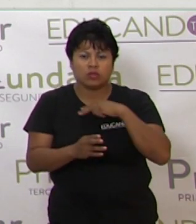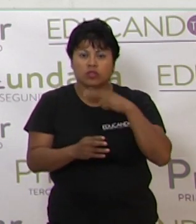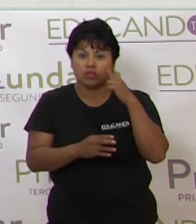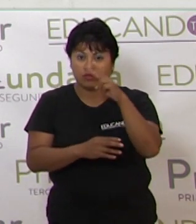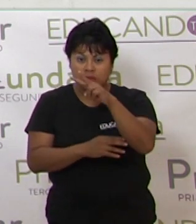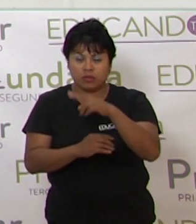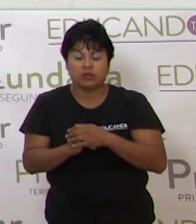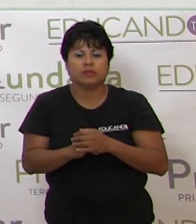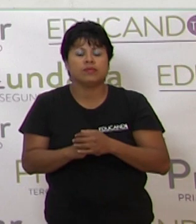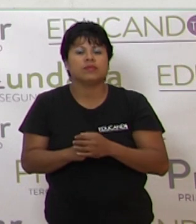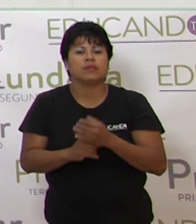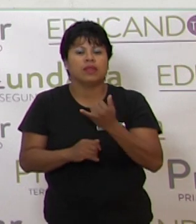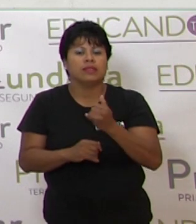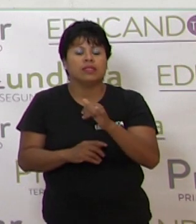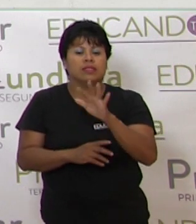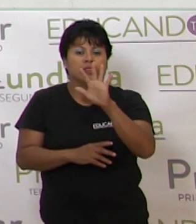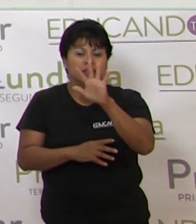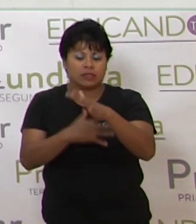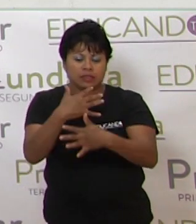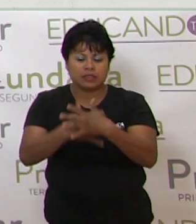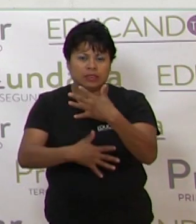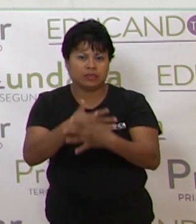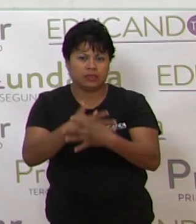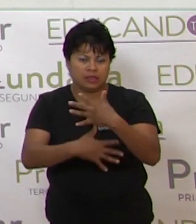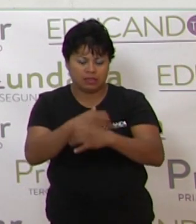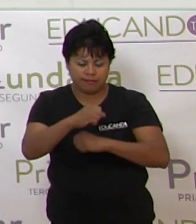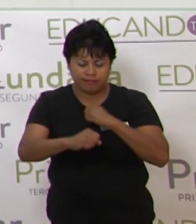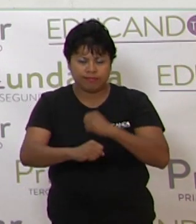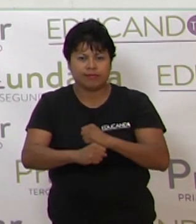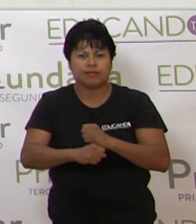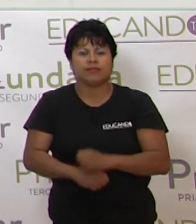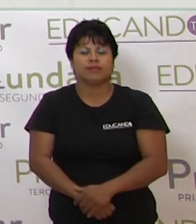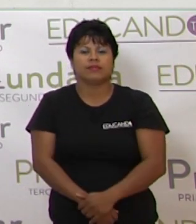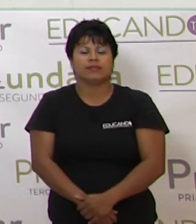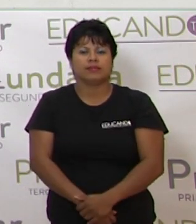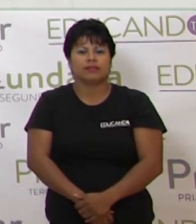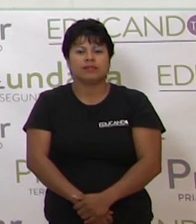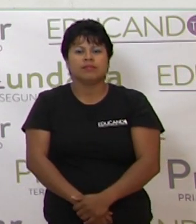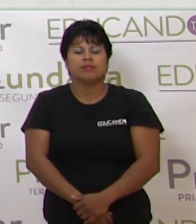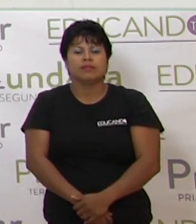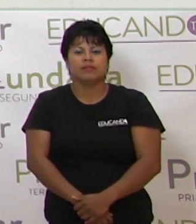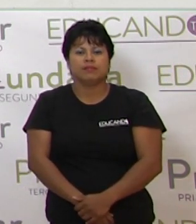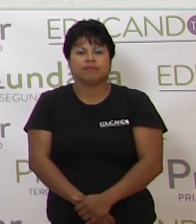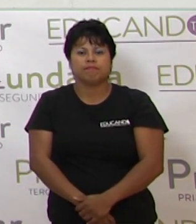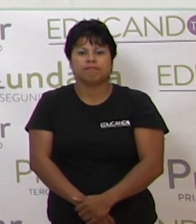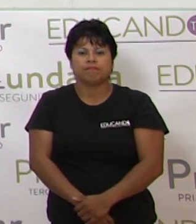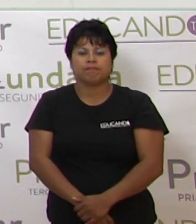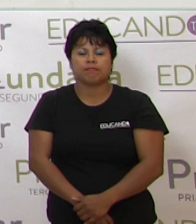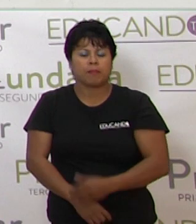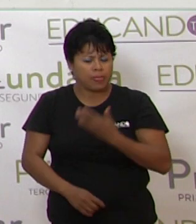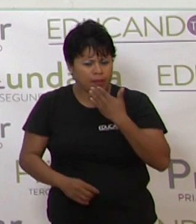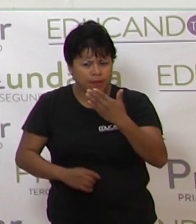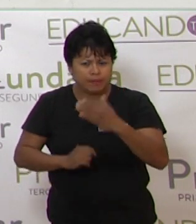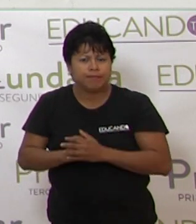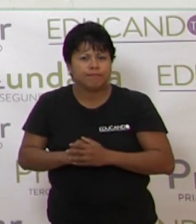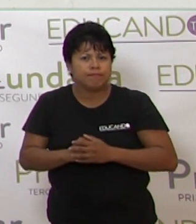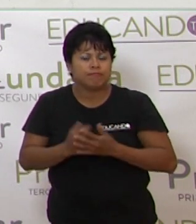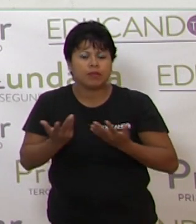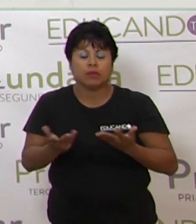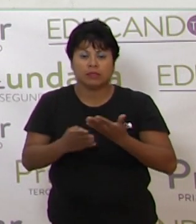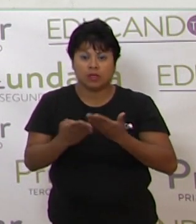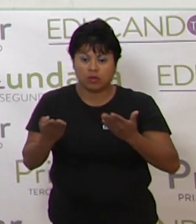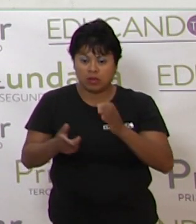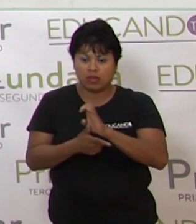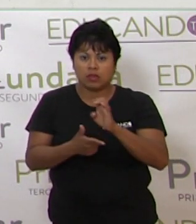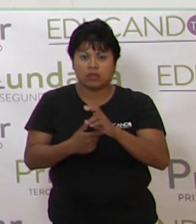de ver, es el 500, o sea, el siglo XV. Muy bien, pues entonces